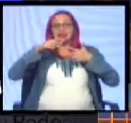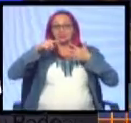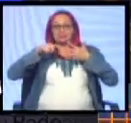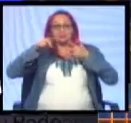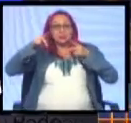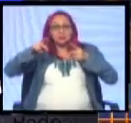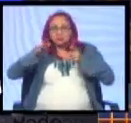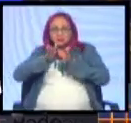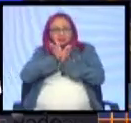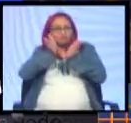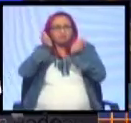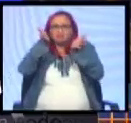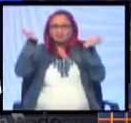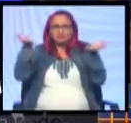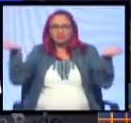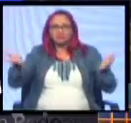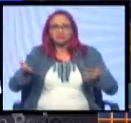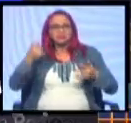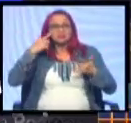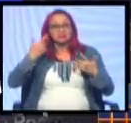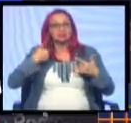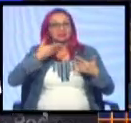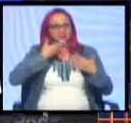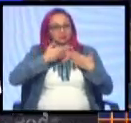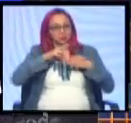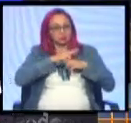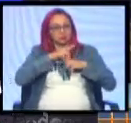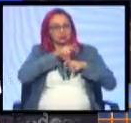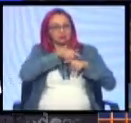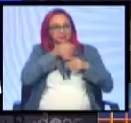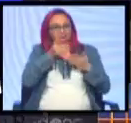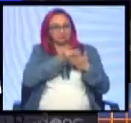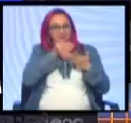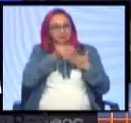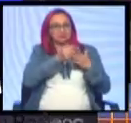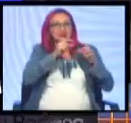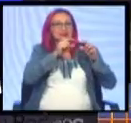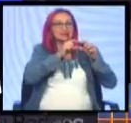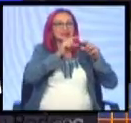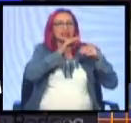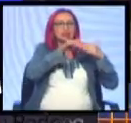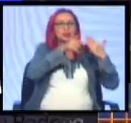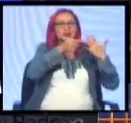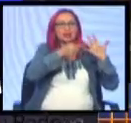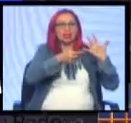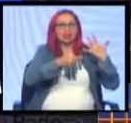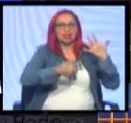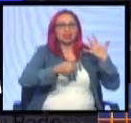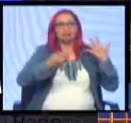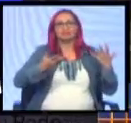en general que utilizan este recurso de las rifas y todas estas cosas